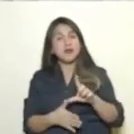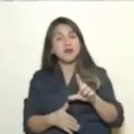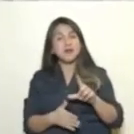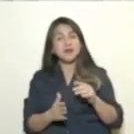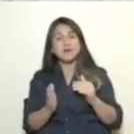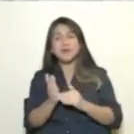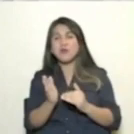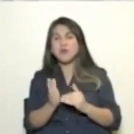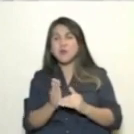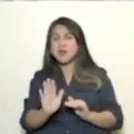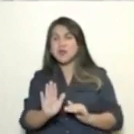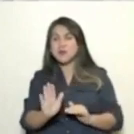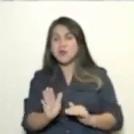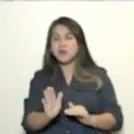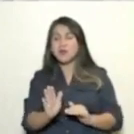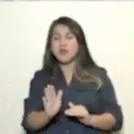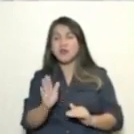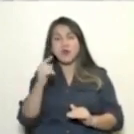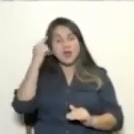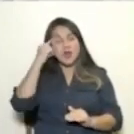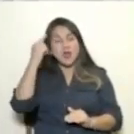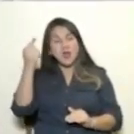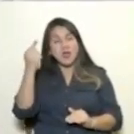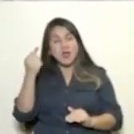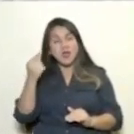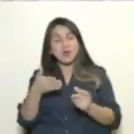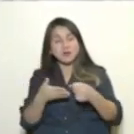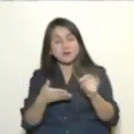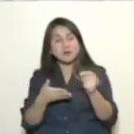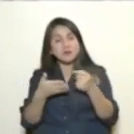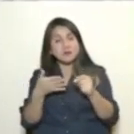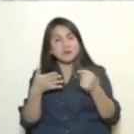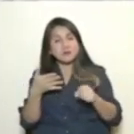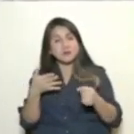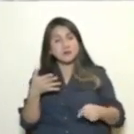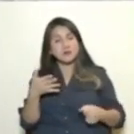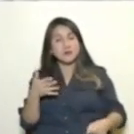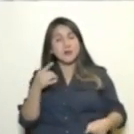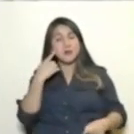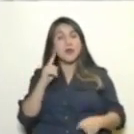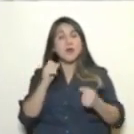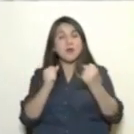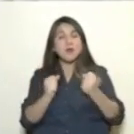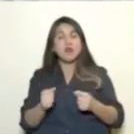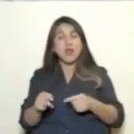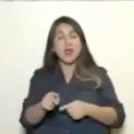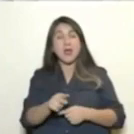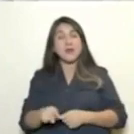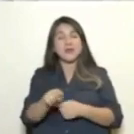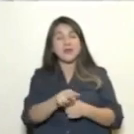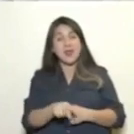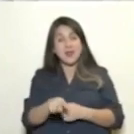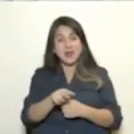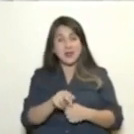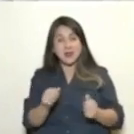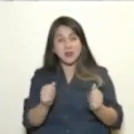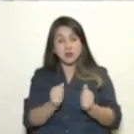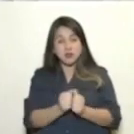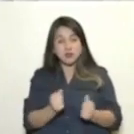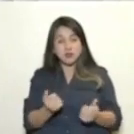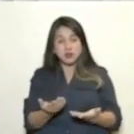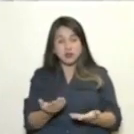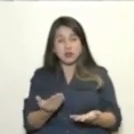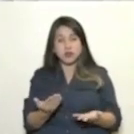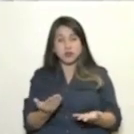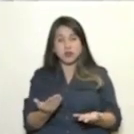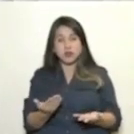lo menos en los criterios para administrar de una manera, no digo consensuada, pero